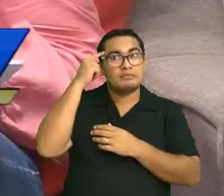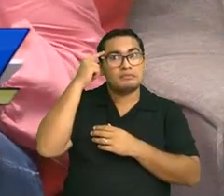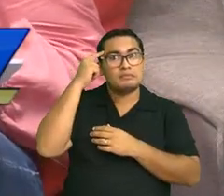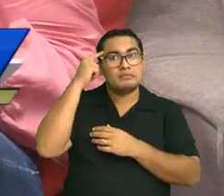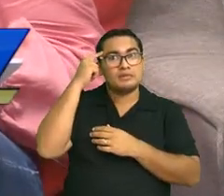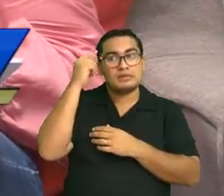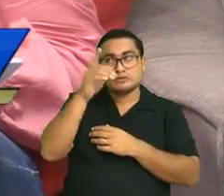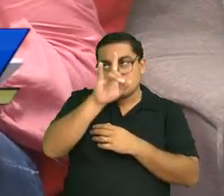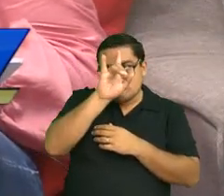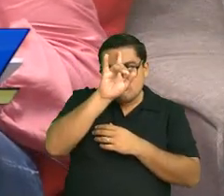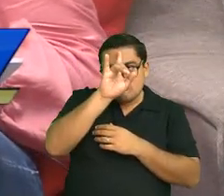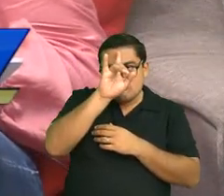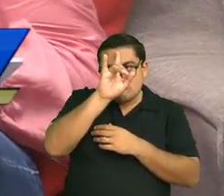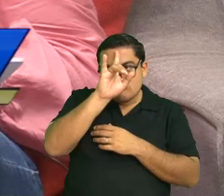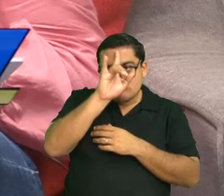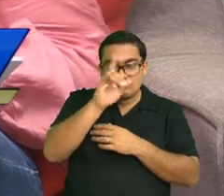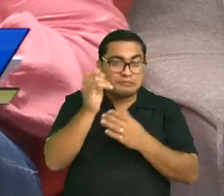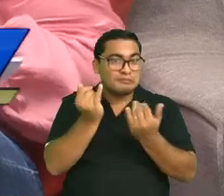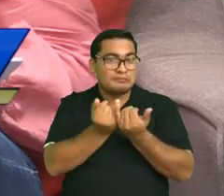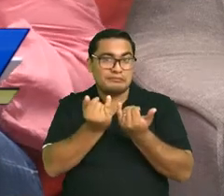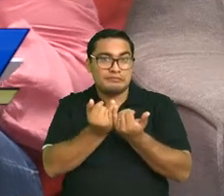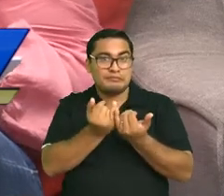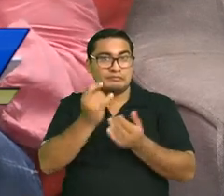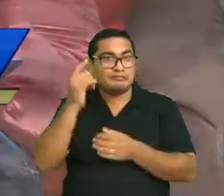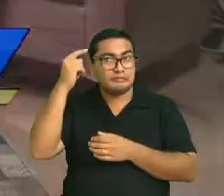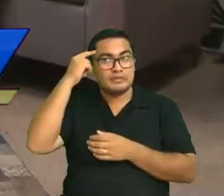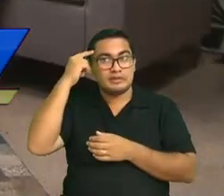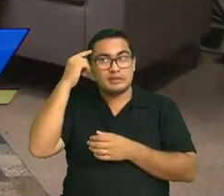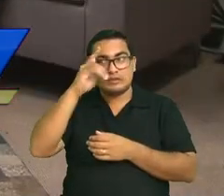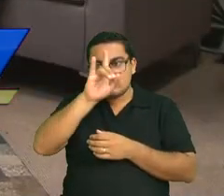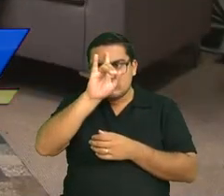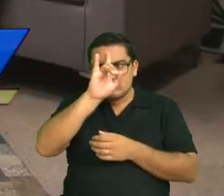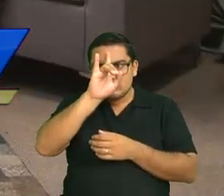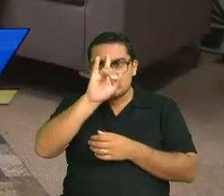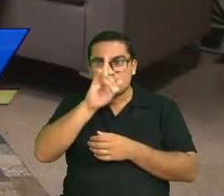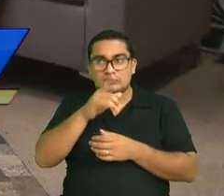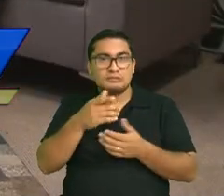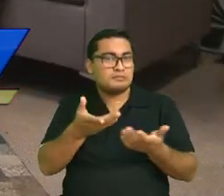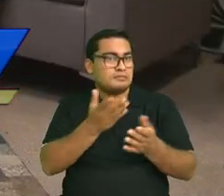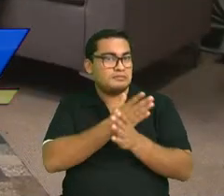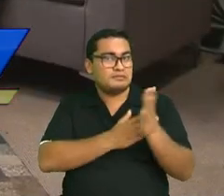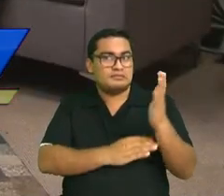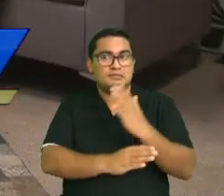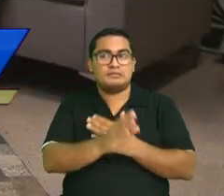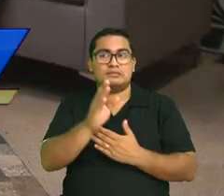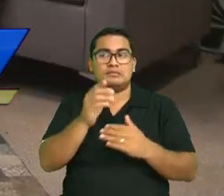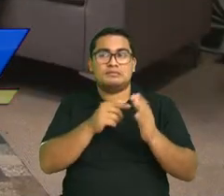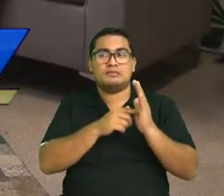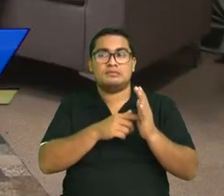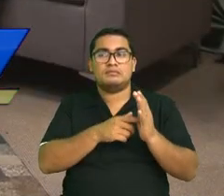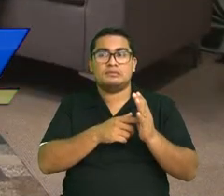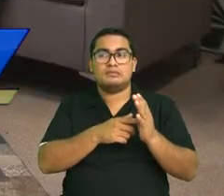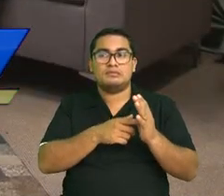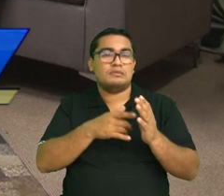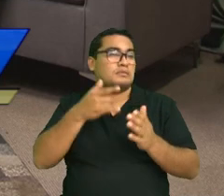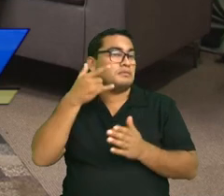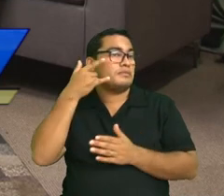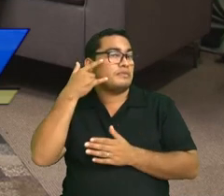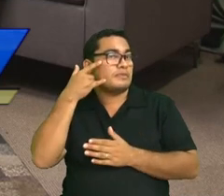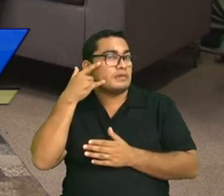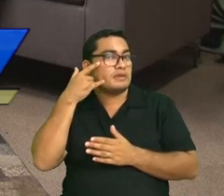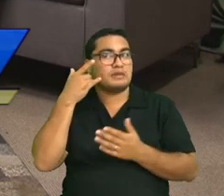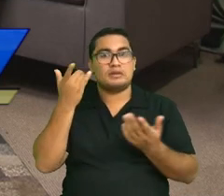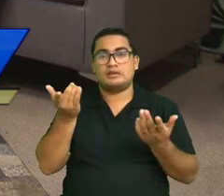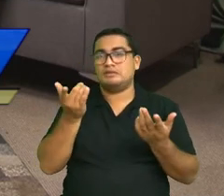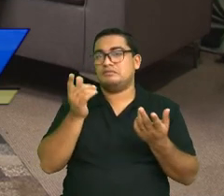divino, tener un niño discapacitado, sí, de veras. Digamos, estos niños que nacen con autismo, sobre todo los niños con